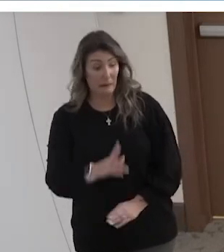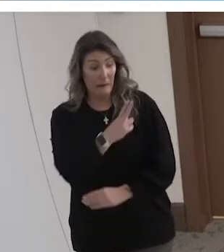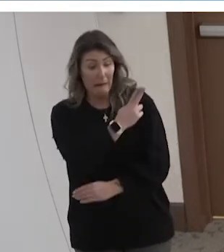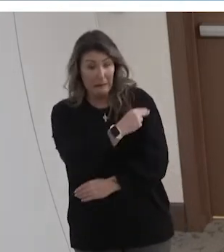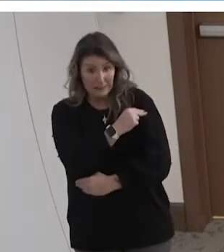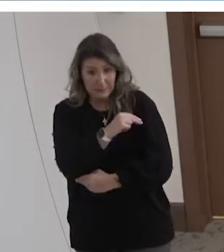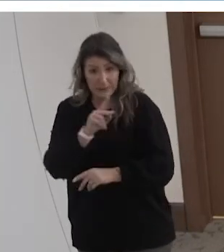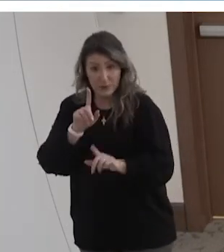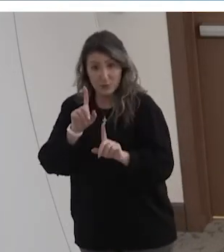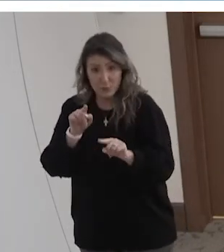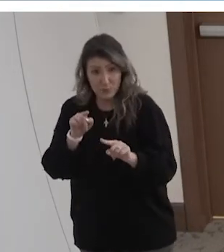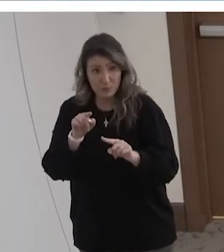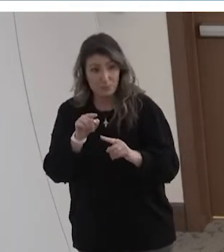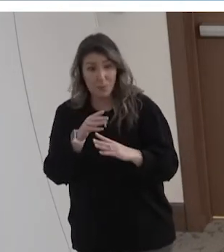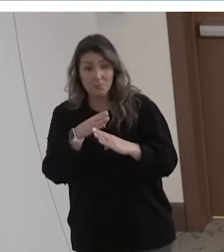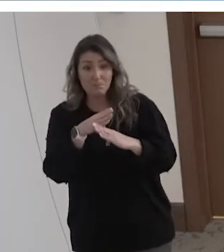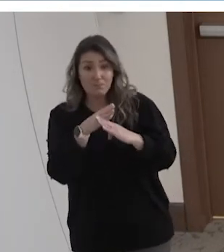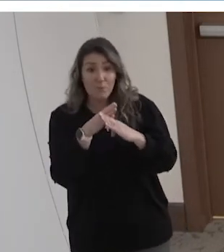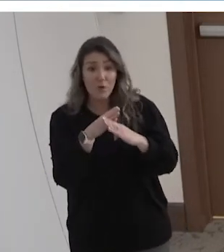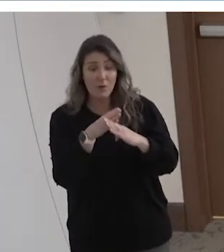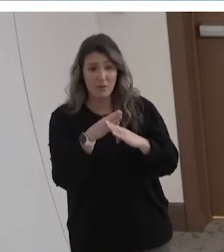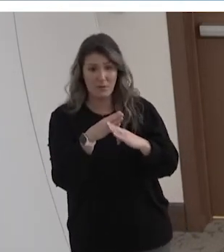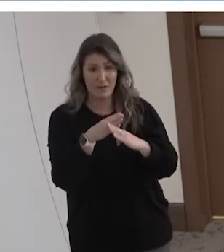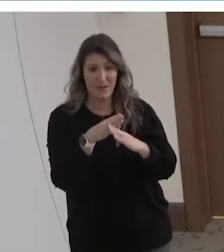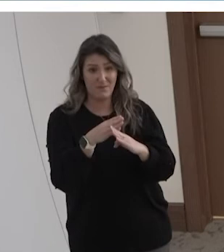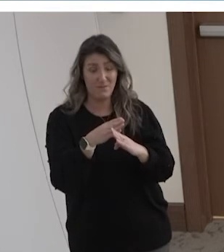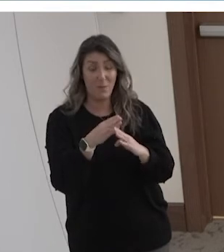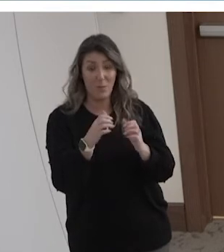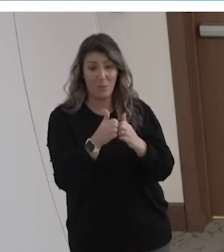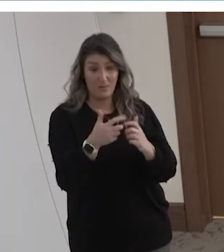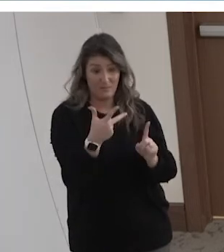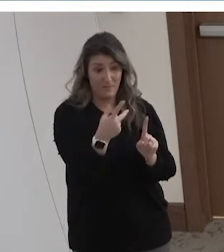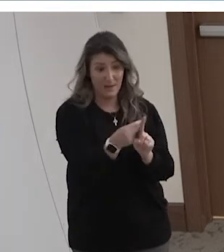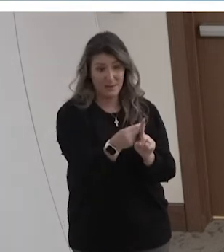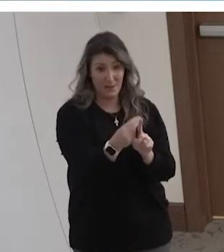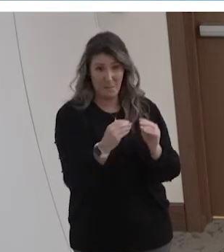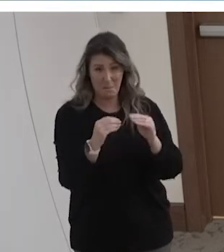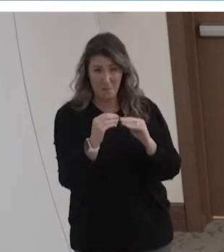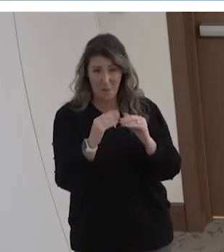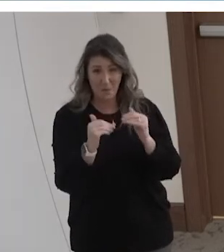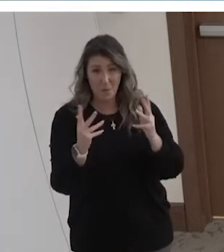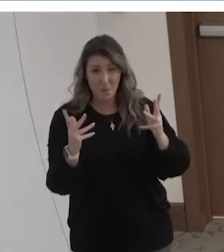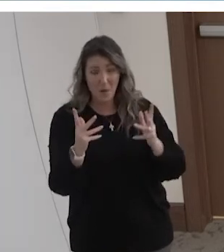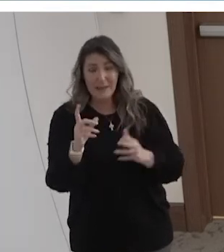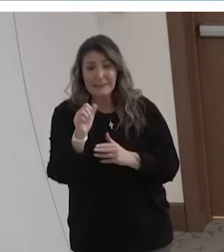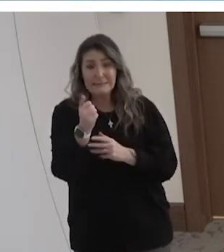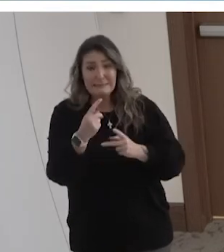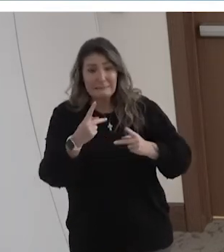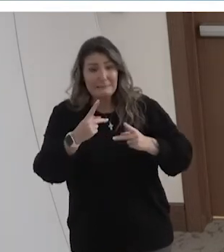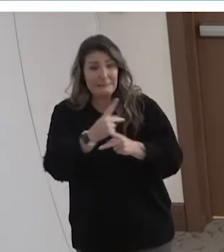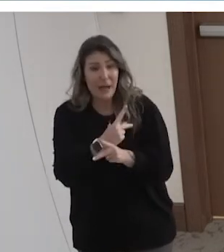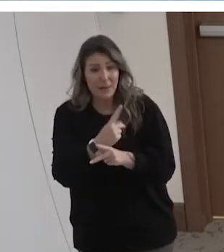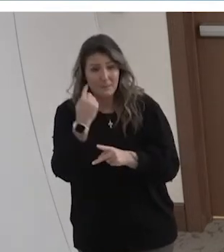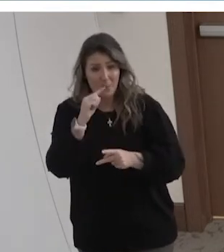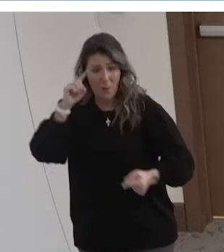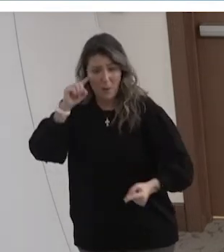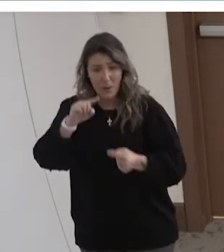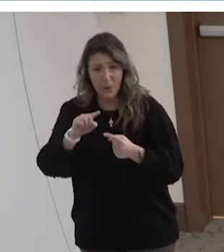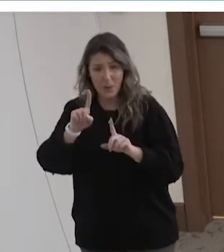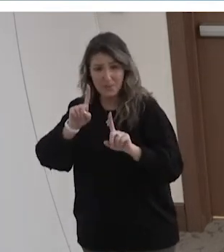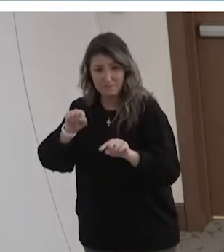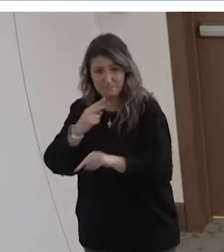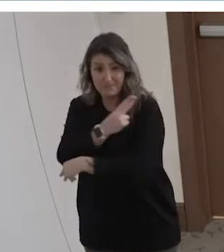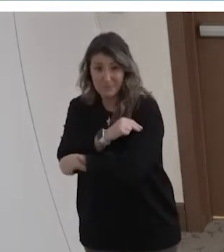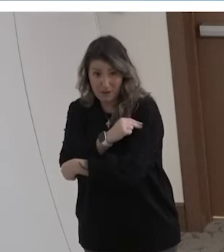Hospitalization, you're protected with vaccine more than 10 times to decrease your risk of hospitalization.